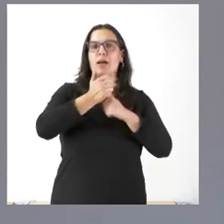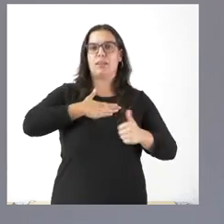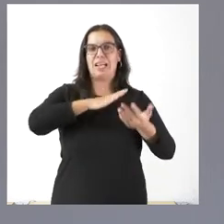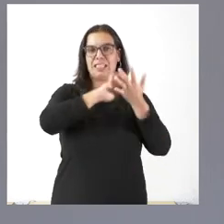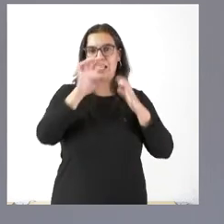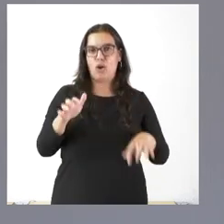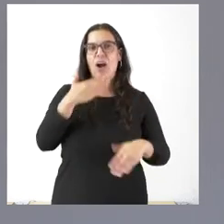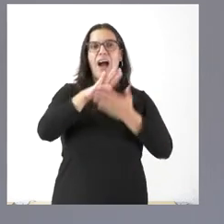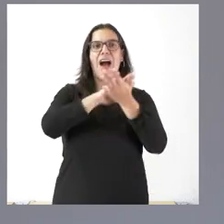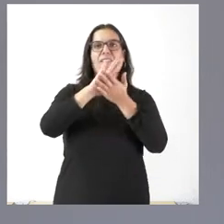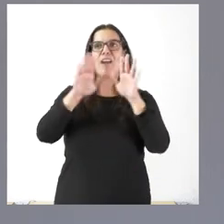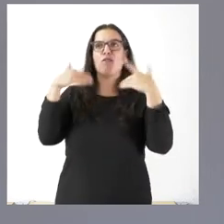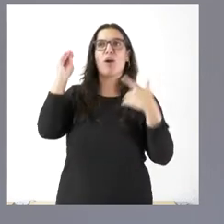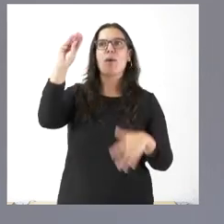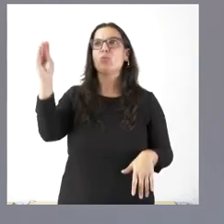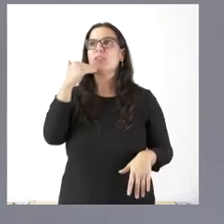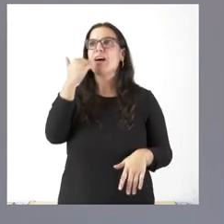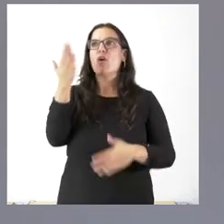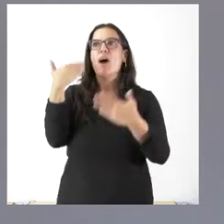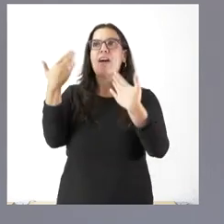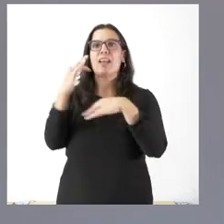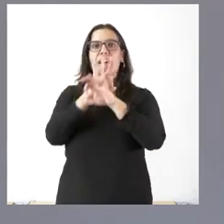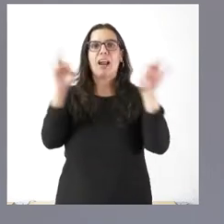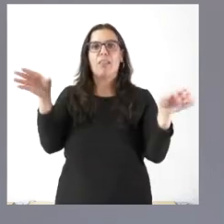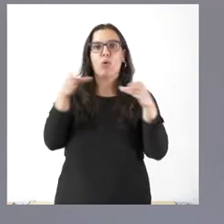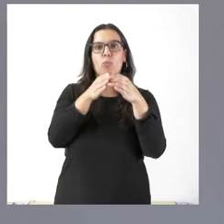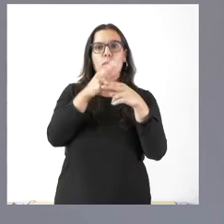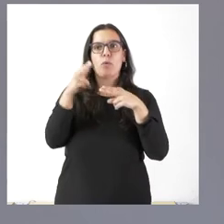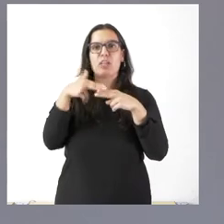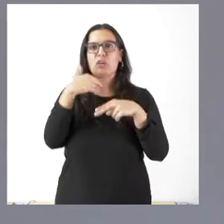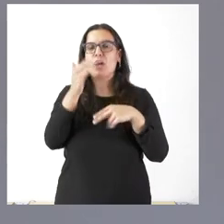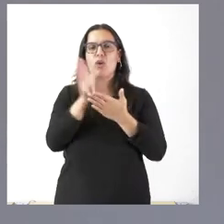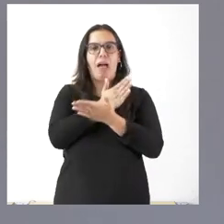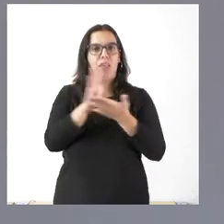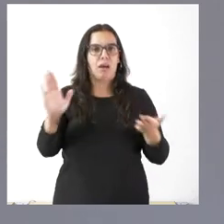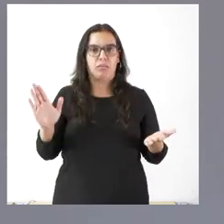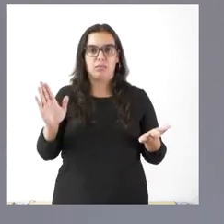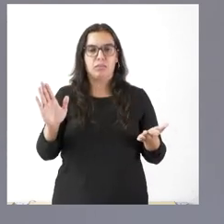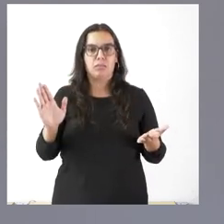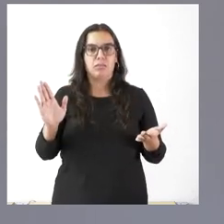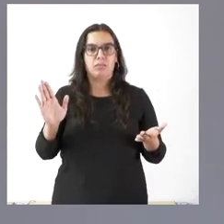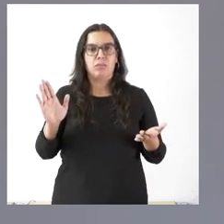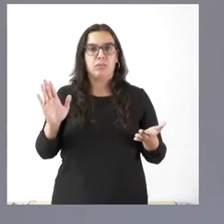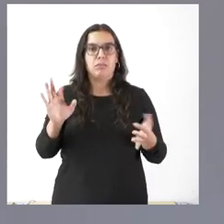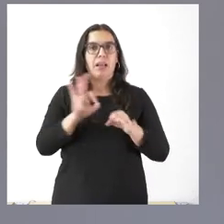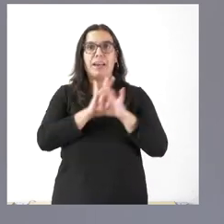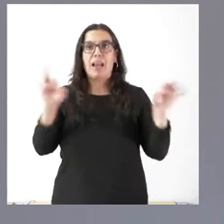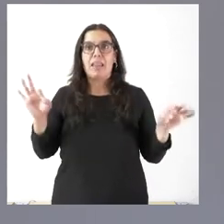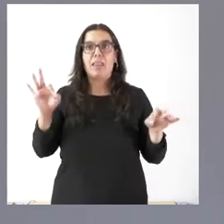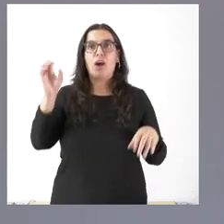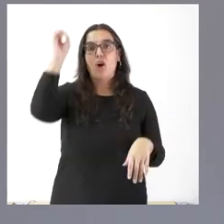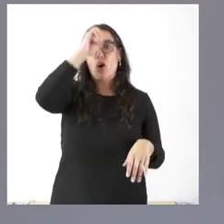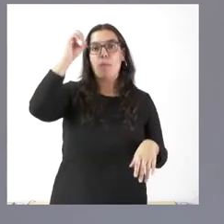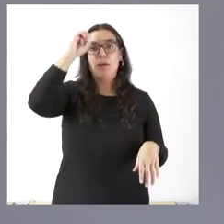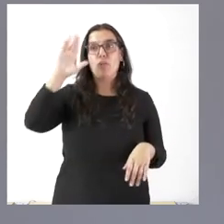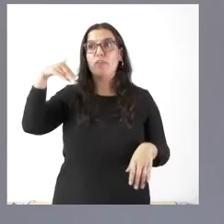que hablar con nadie de fuera de Castilla y León, ni con nadie de un partido político dentro de Castilla y León, ni con nadie de Castilla y León que nos dé la opinión fuera de la